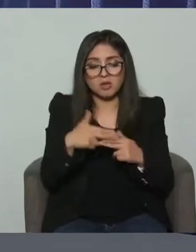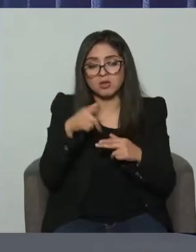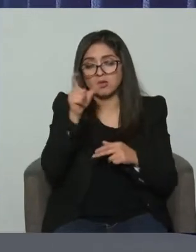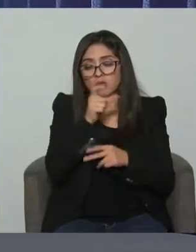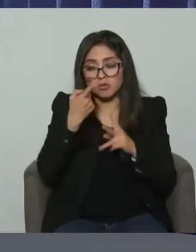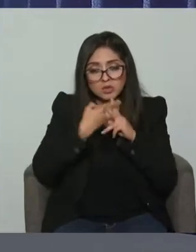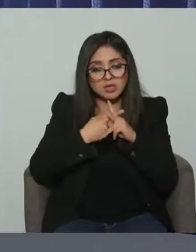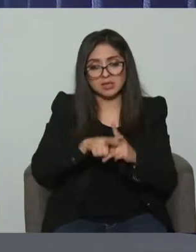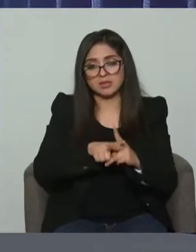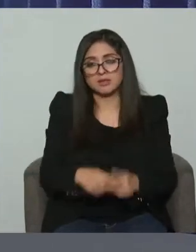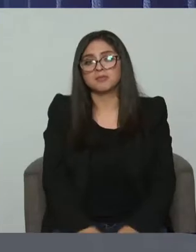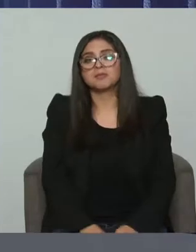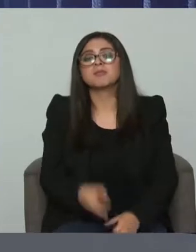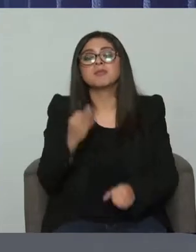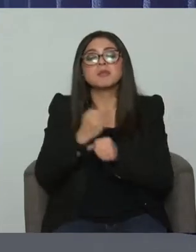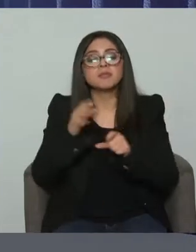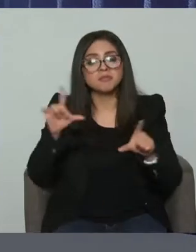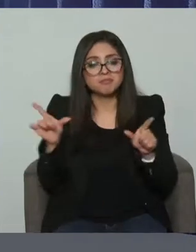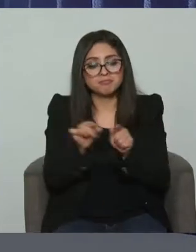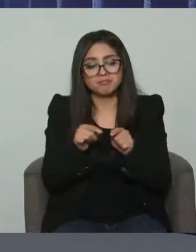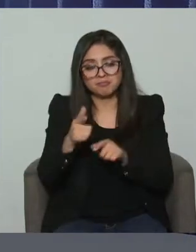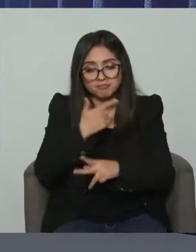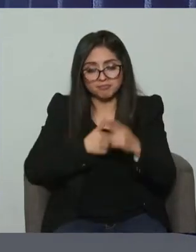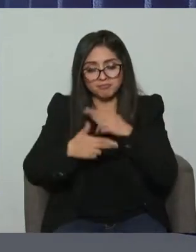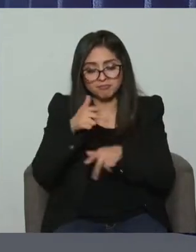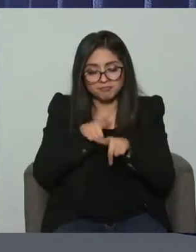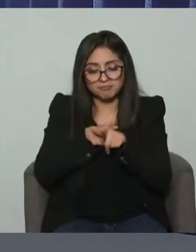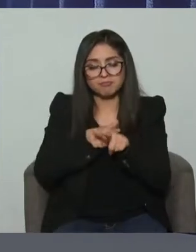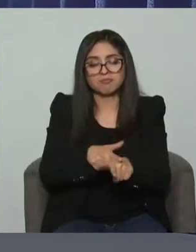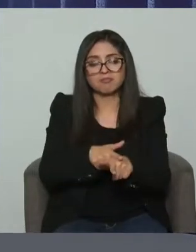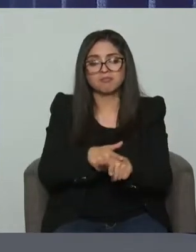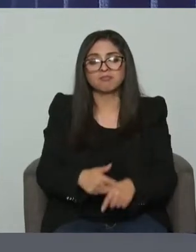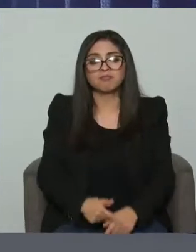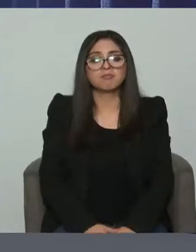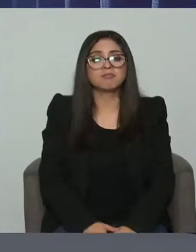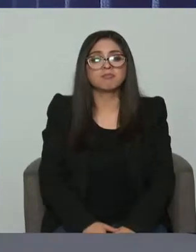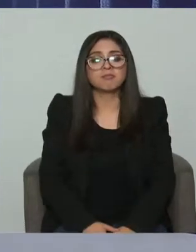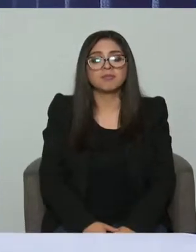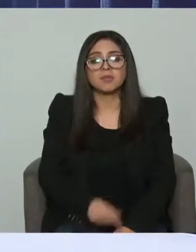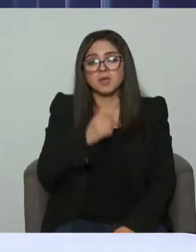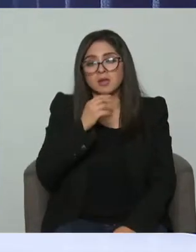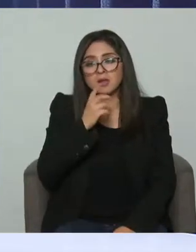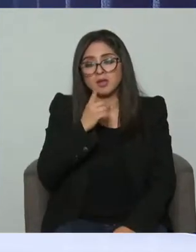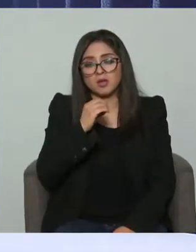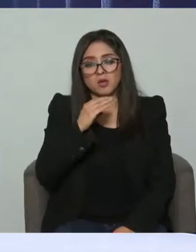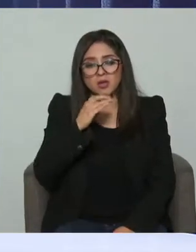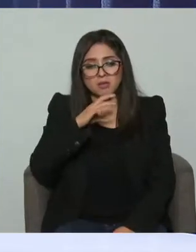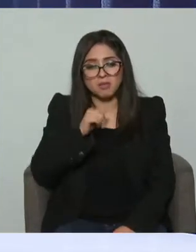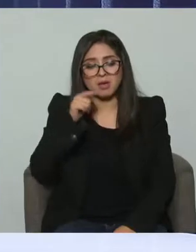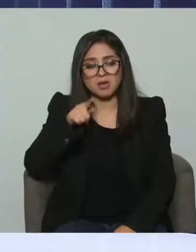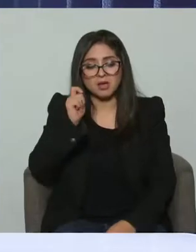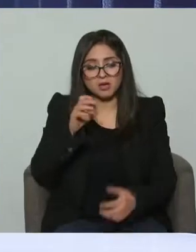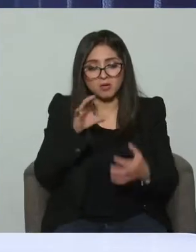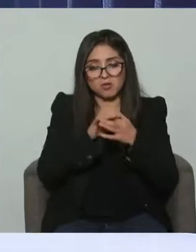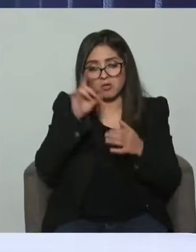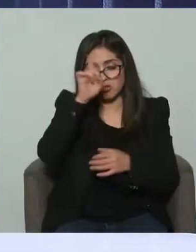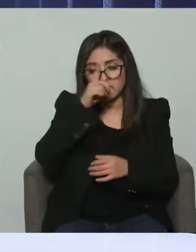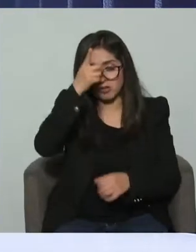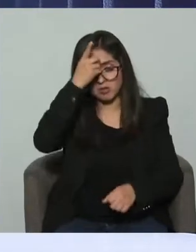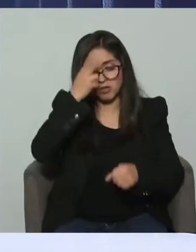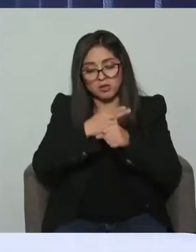inicial. Vamos a hacer una pausa, pero quédese conmigo porque ya está en el estudio Dioema Angeú. Ella es integrante del Consejo Directivo